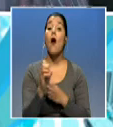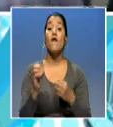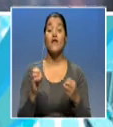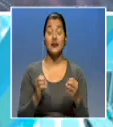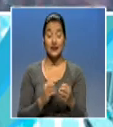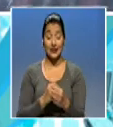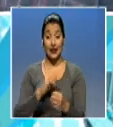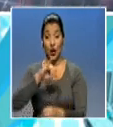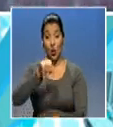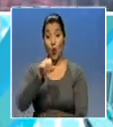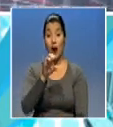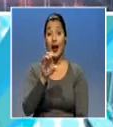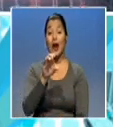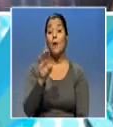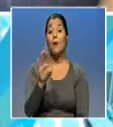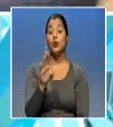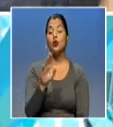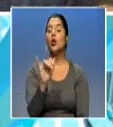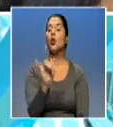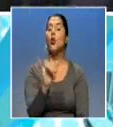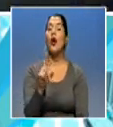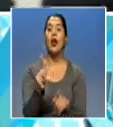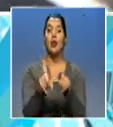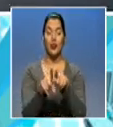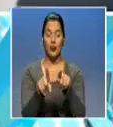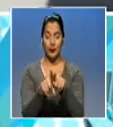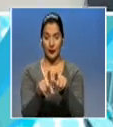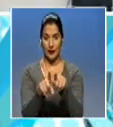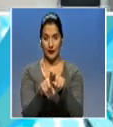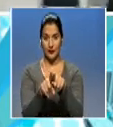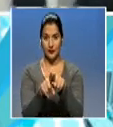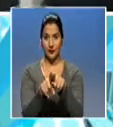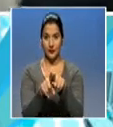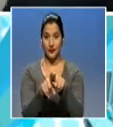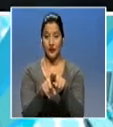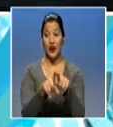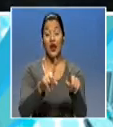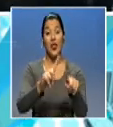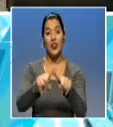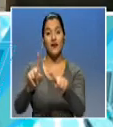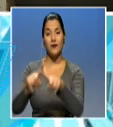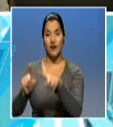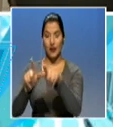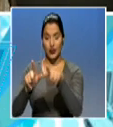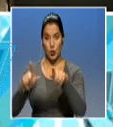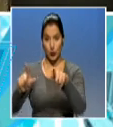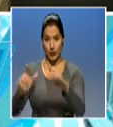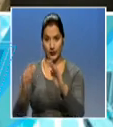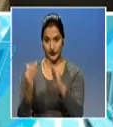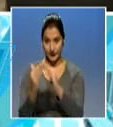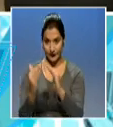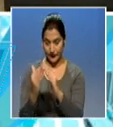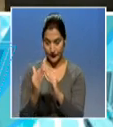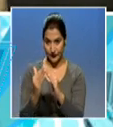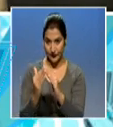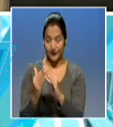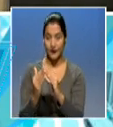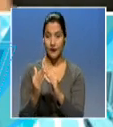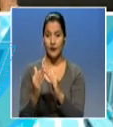Juan Carlos Bolaños, así como de sus distintas residencias, tanto la